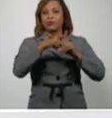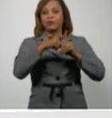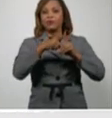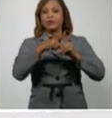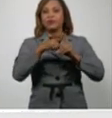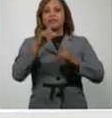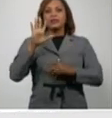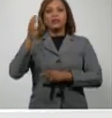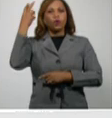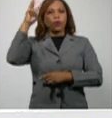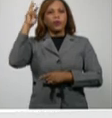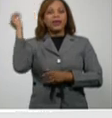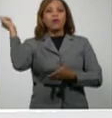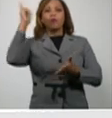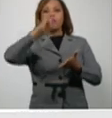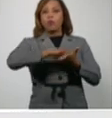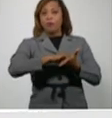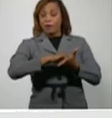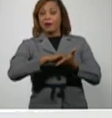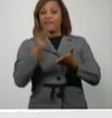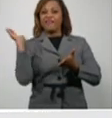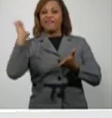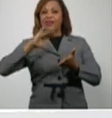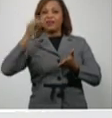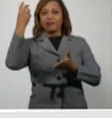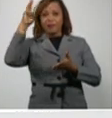mexicanos que arribaron de México